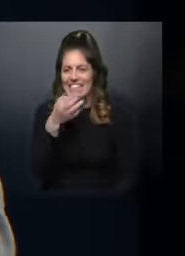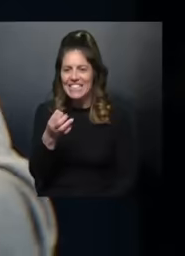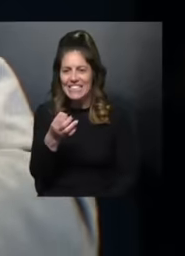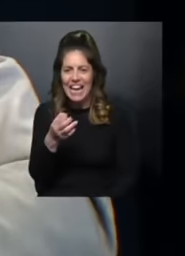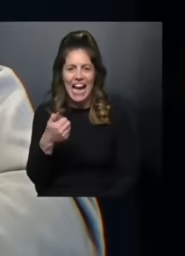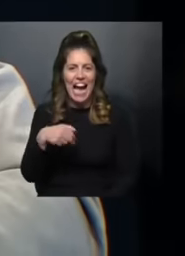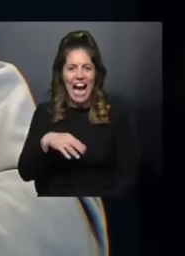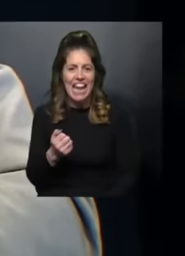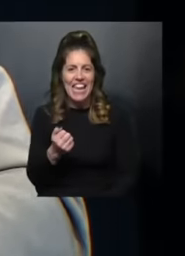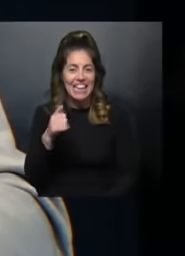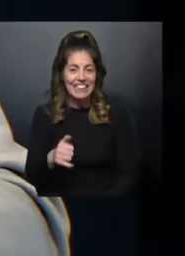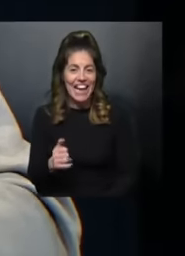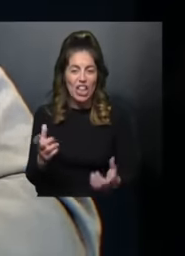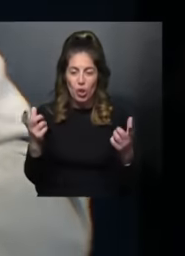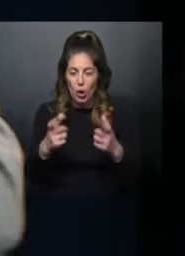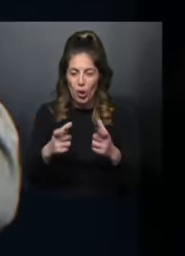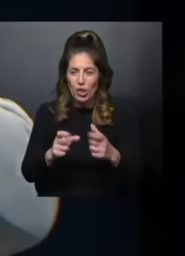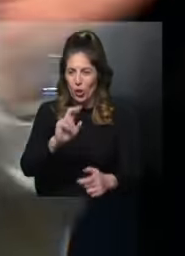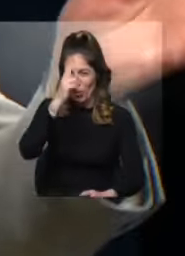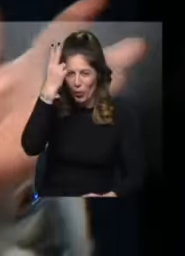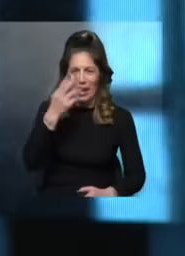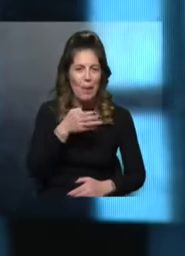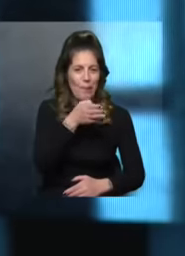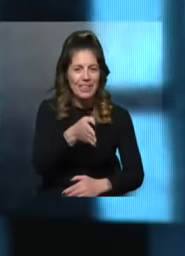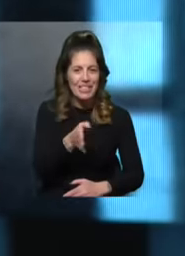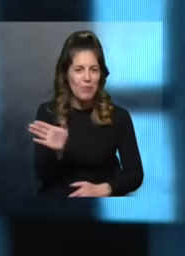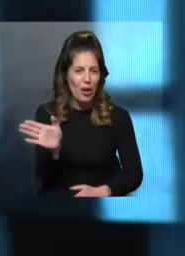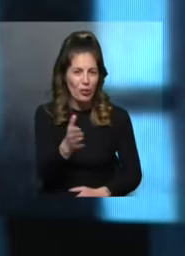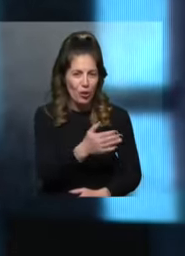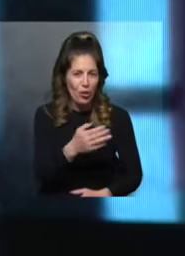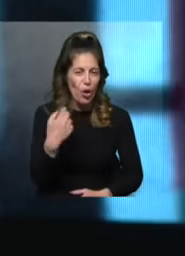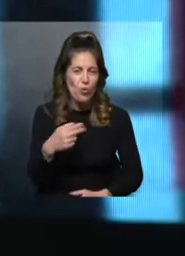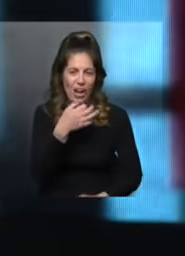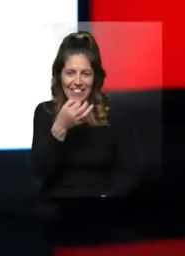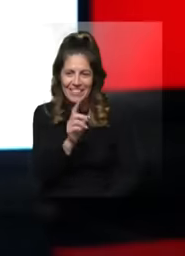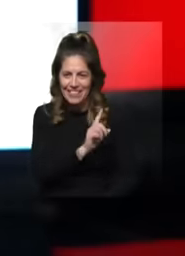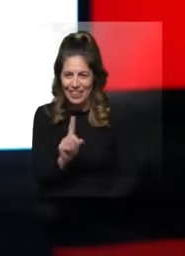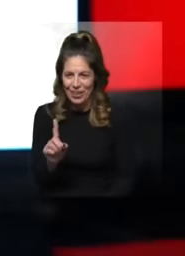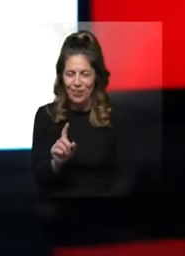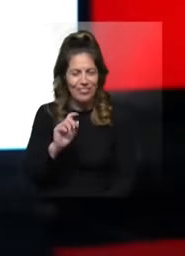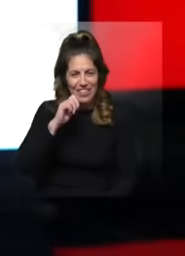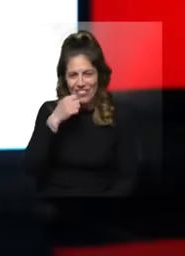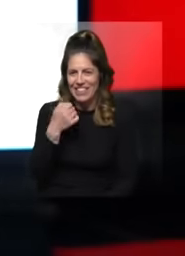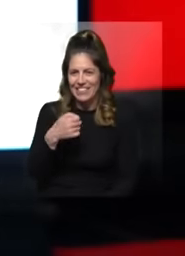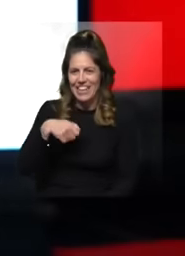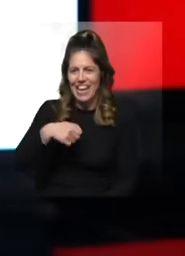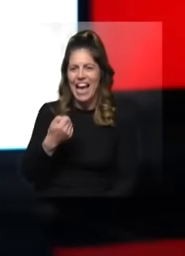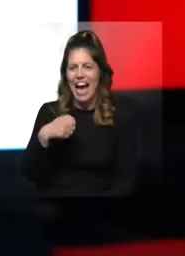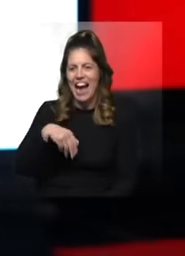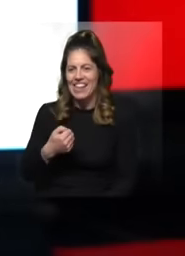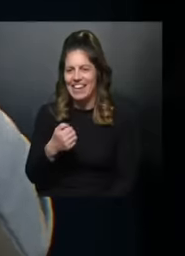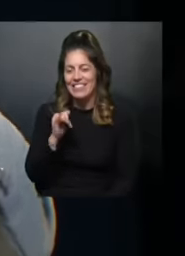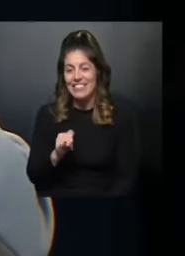Uruguay. Sí. Participa con todo el mundo, nunca le dice que no a nadie. Claro, ¿no? Divina, divina Ana. Bueno, ahí tenés